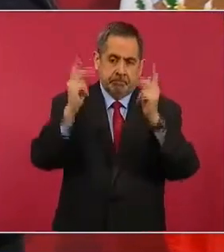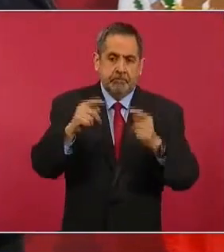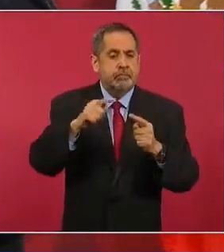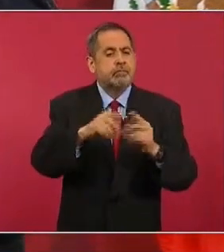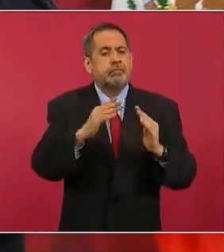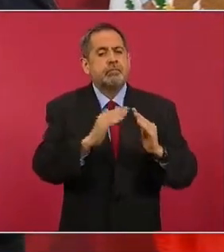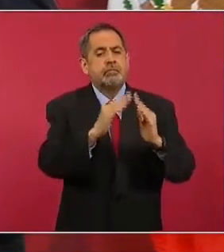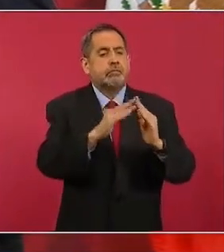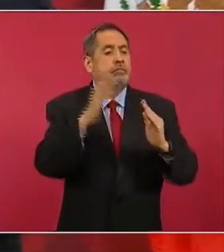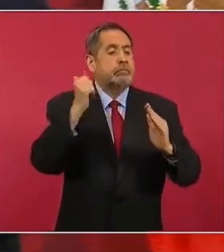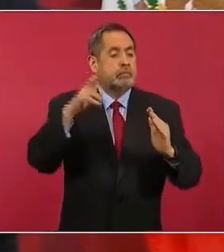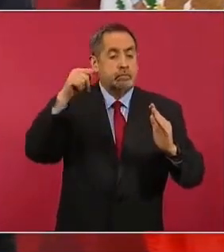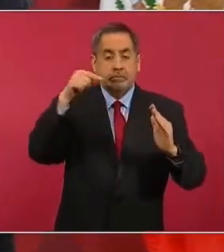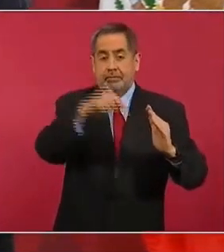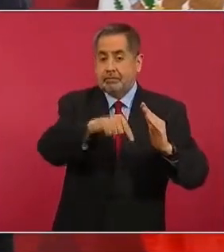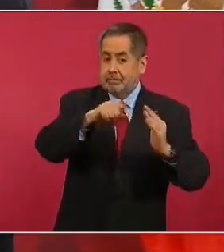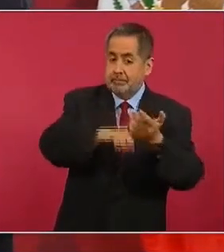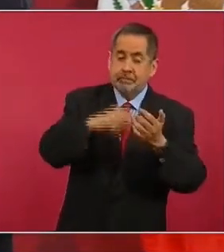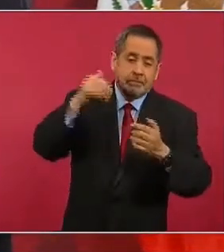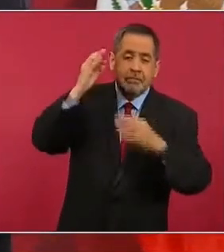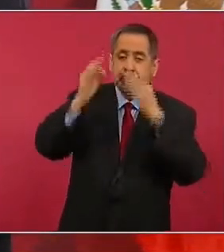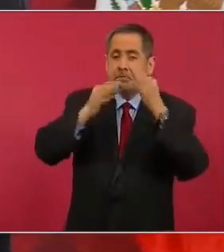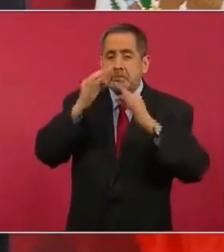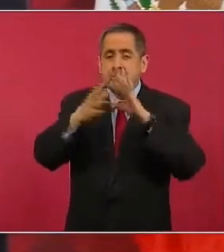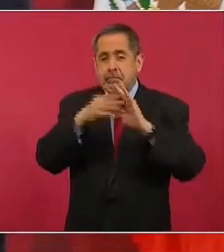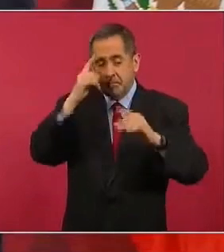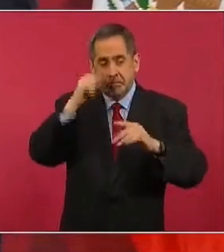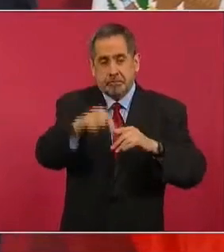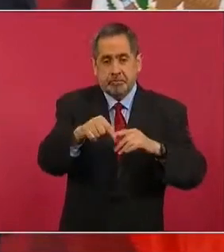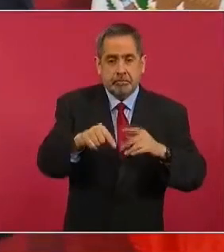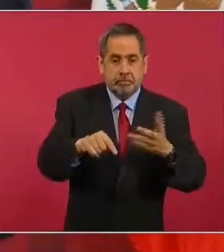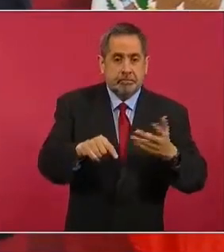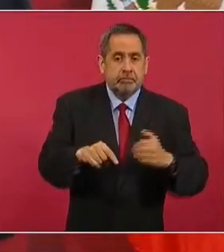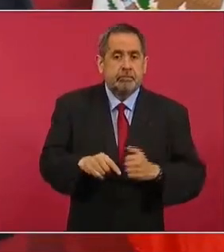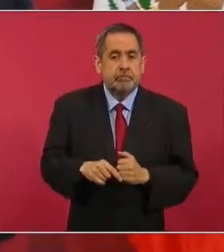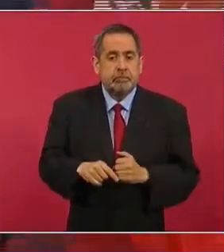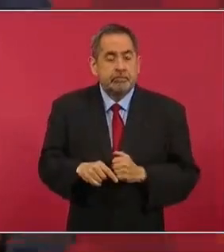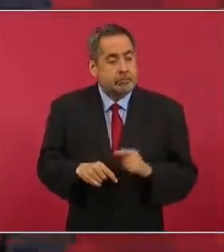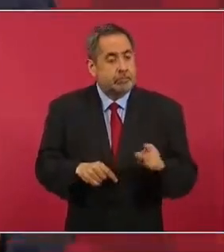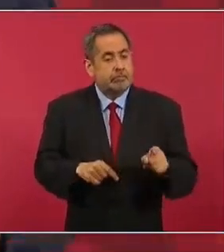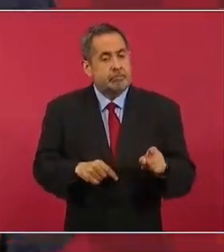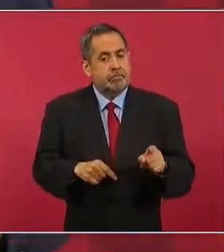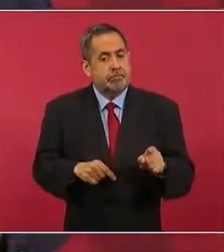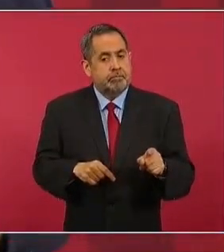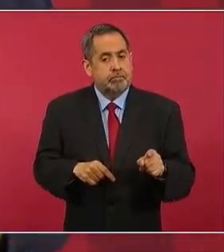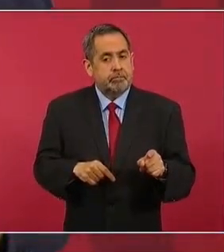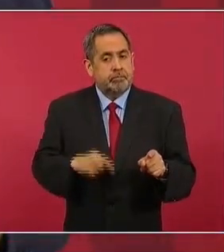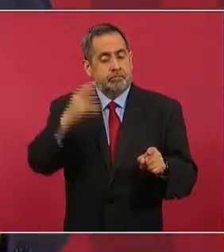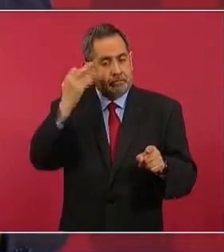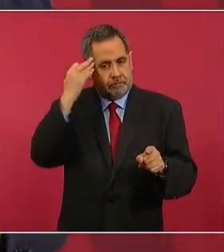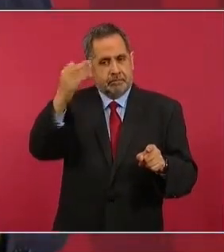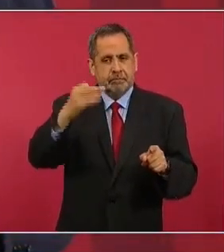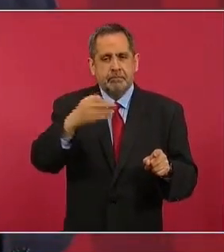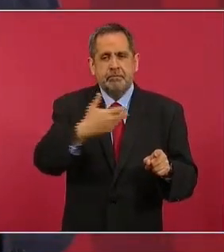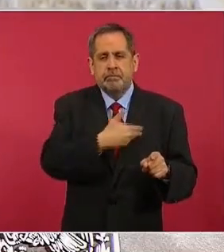de casa de campaña o de transición, como le llamaban, durante el gobierno de